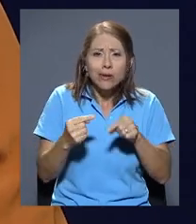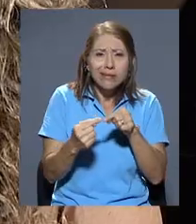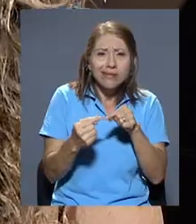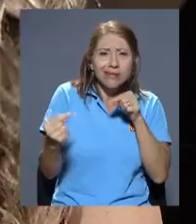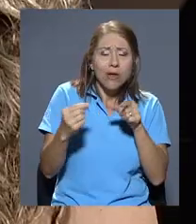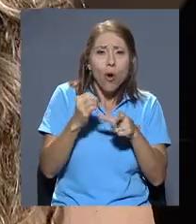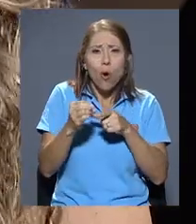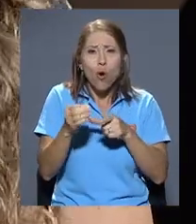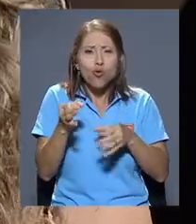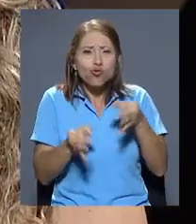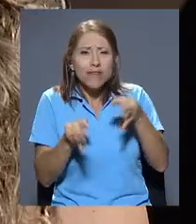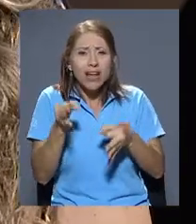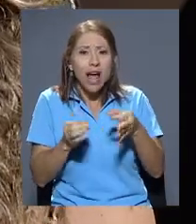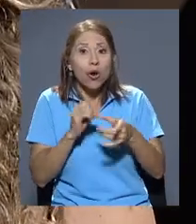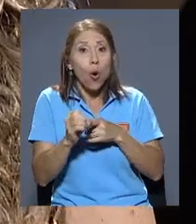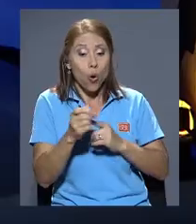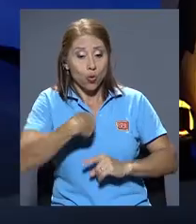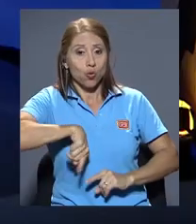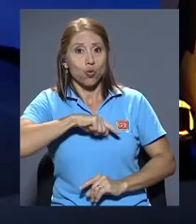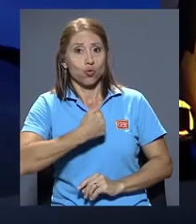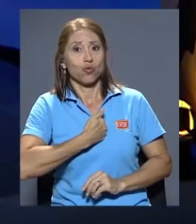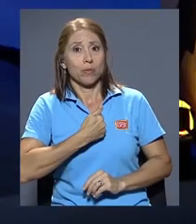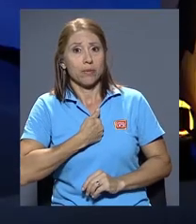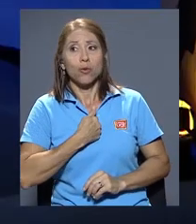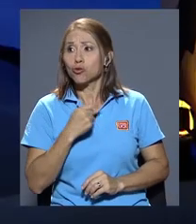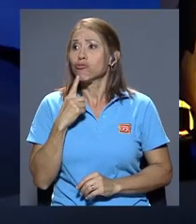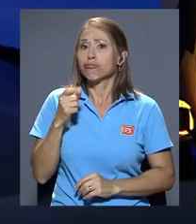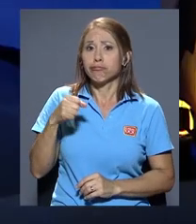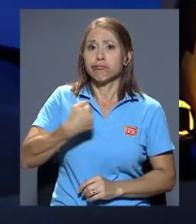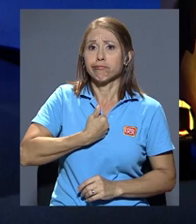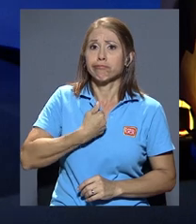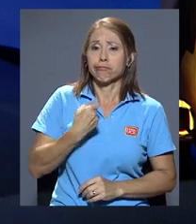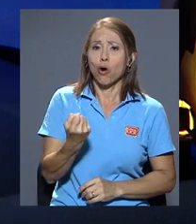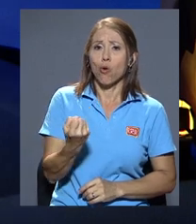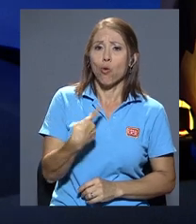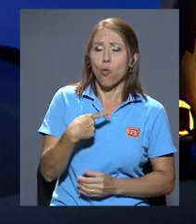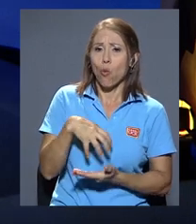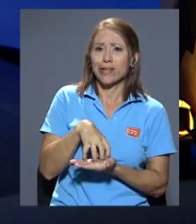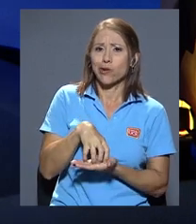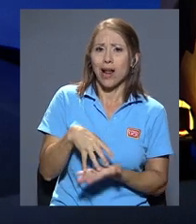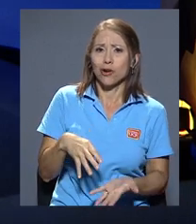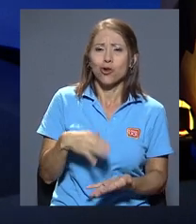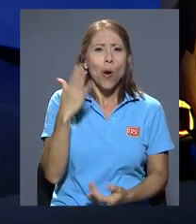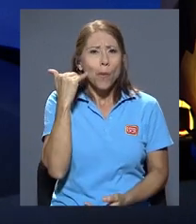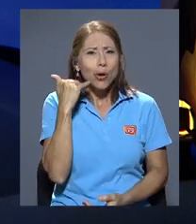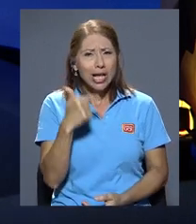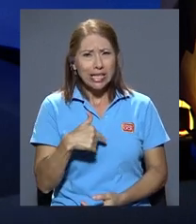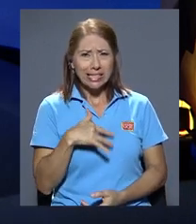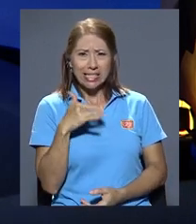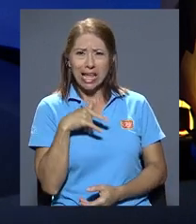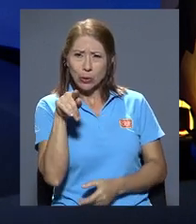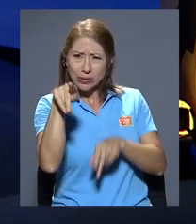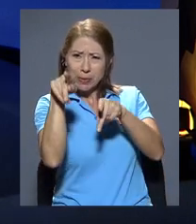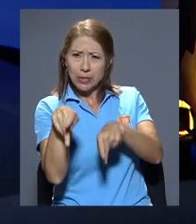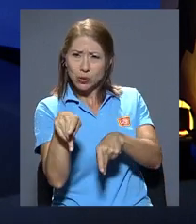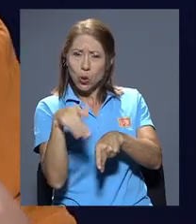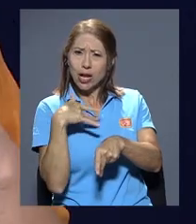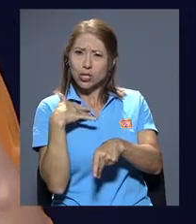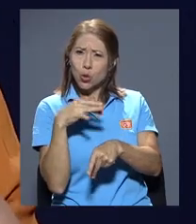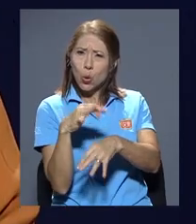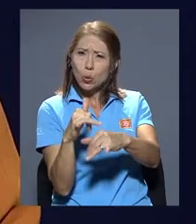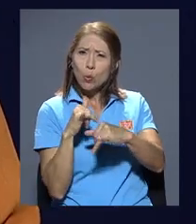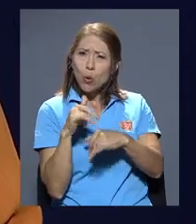cuestionarnos a nosotros mismos. Uh-huh. ¿Por qué estoy sintiendo empatía por esta persona, uh-huh, de repente o no? Pero justamente por eso,